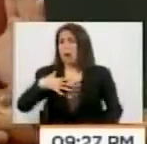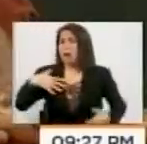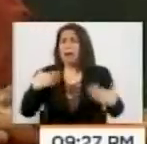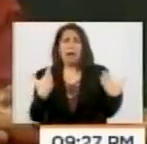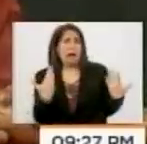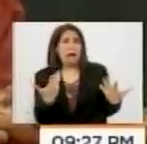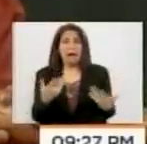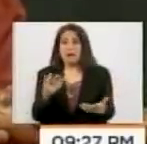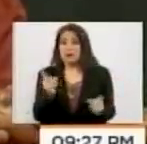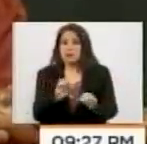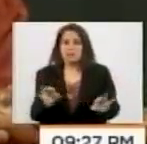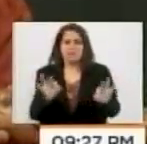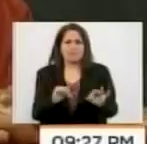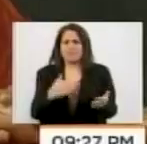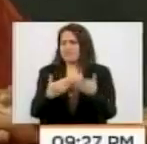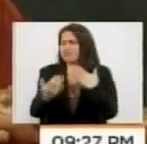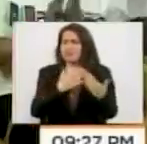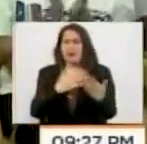le duela.